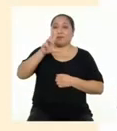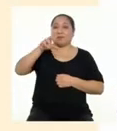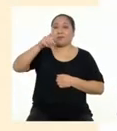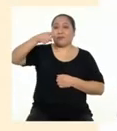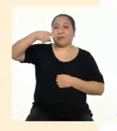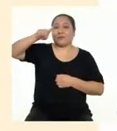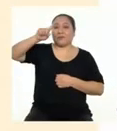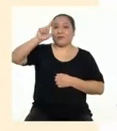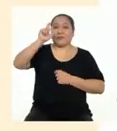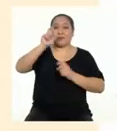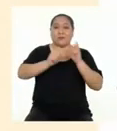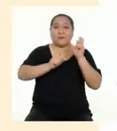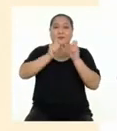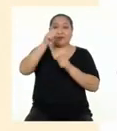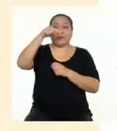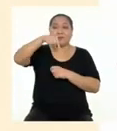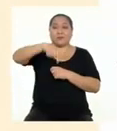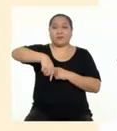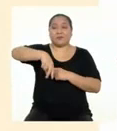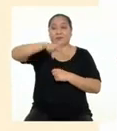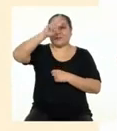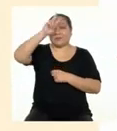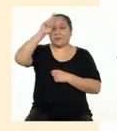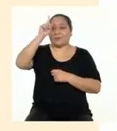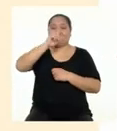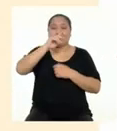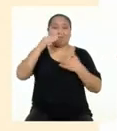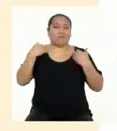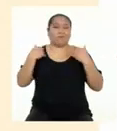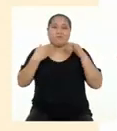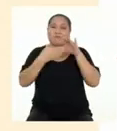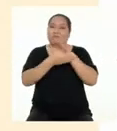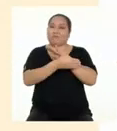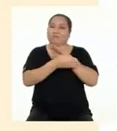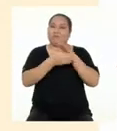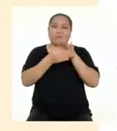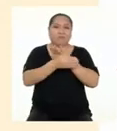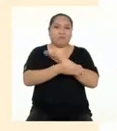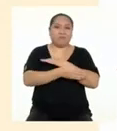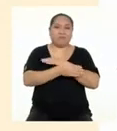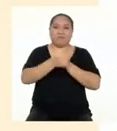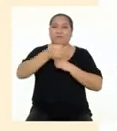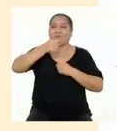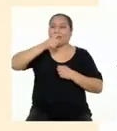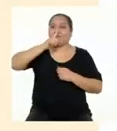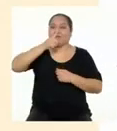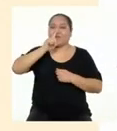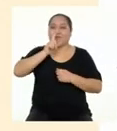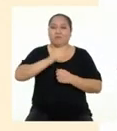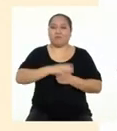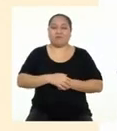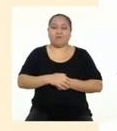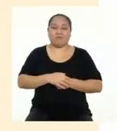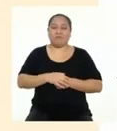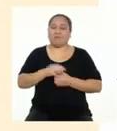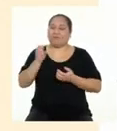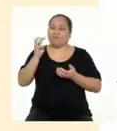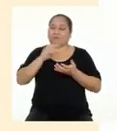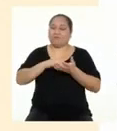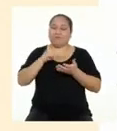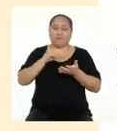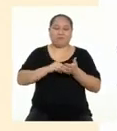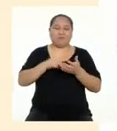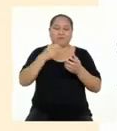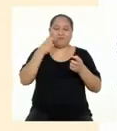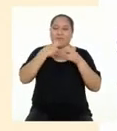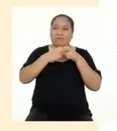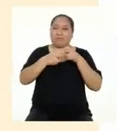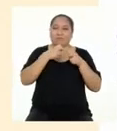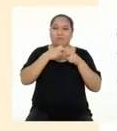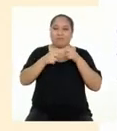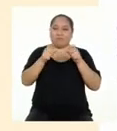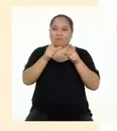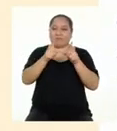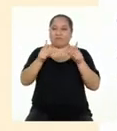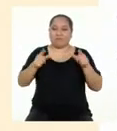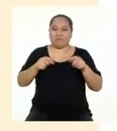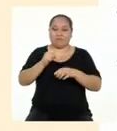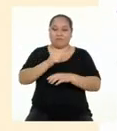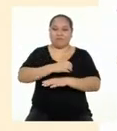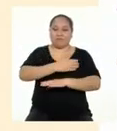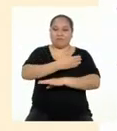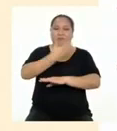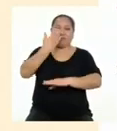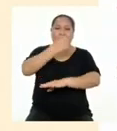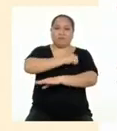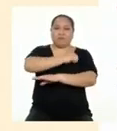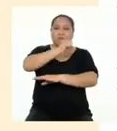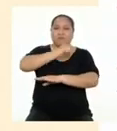De personas en Perú no tienen acceso a agua potable y la cosa se agrava en zonas rurales. Esta situación